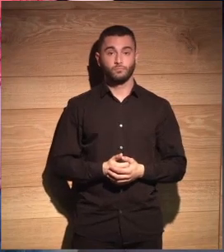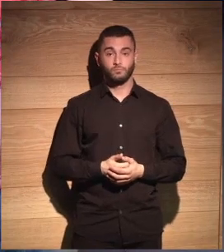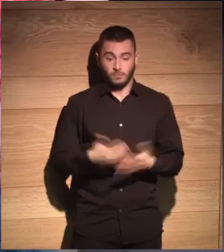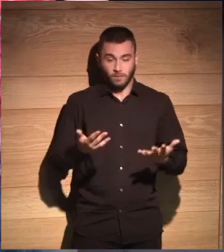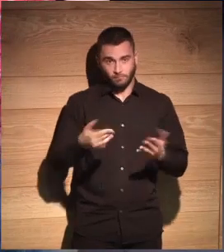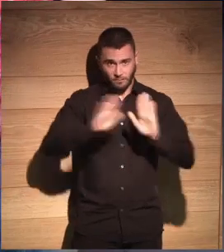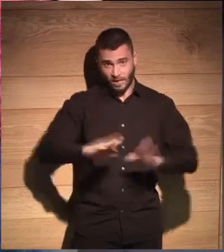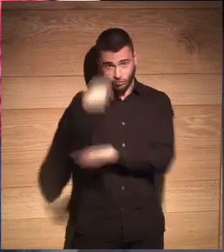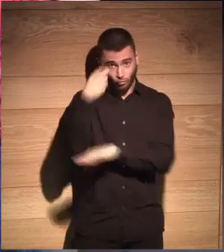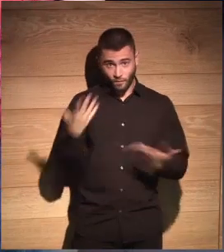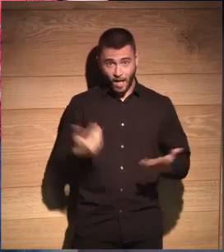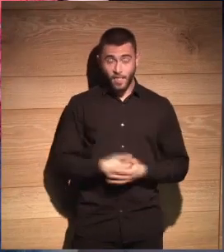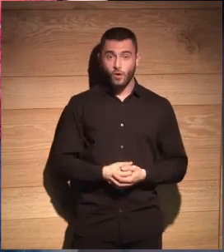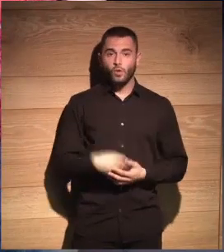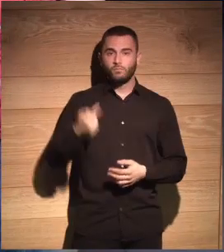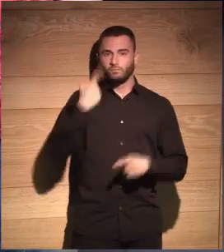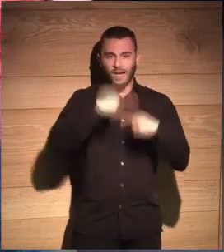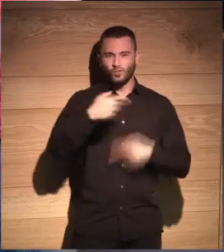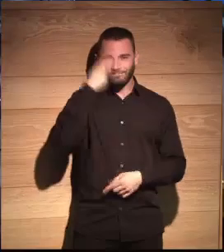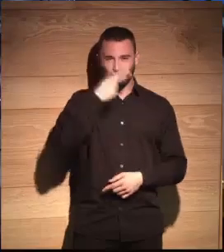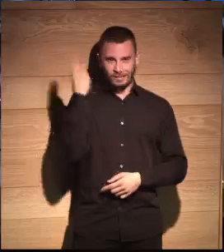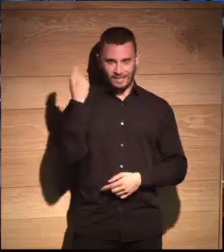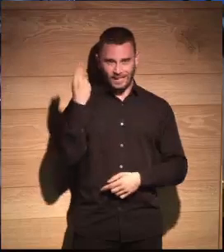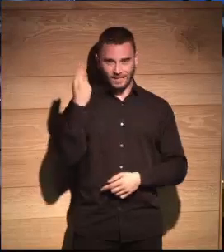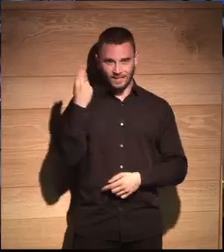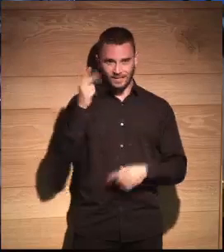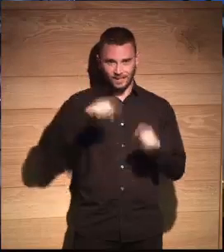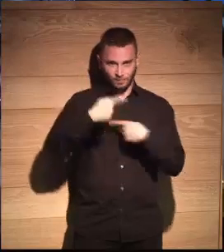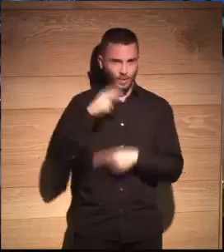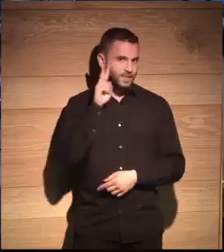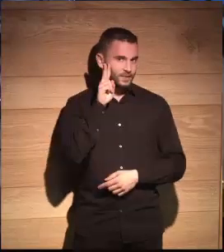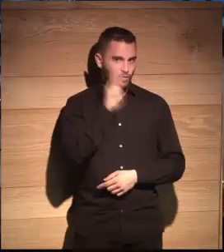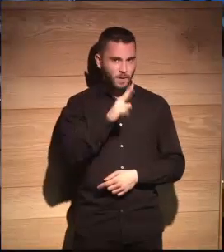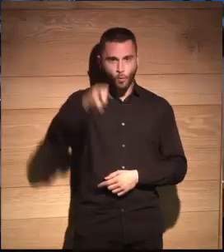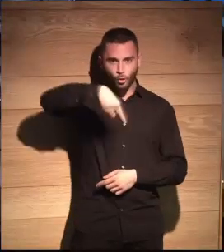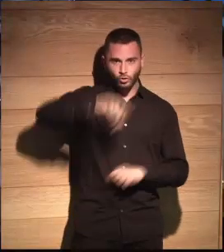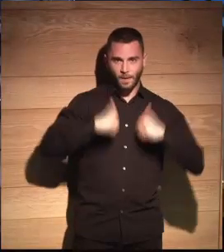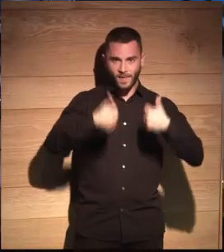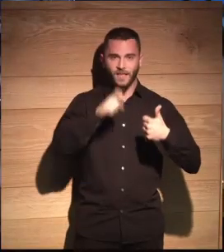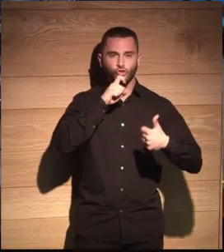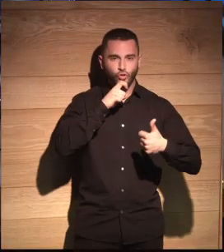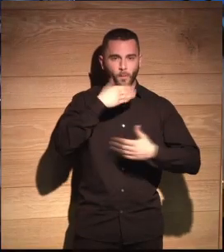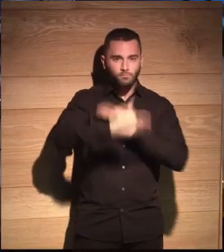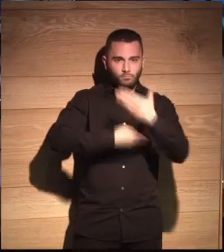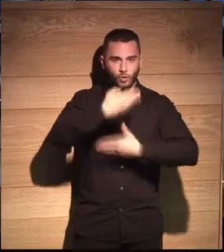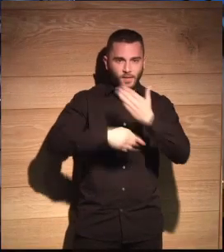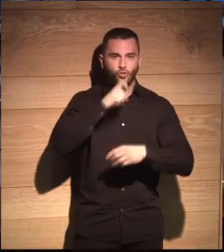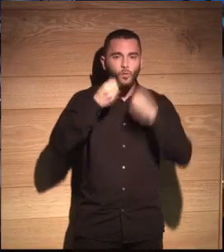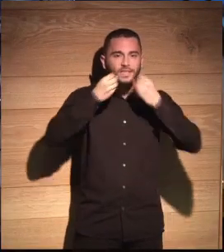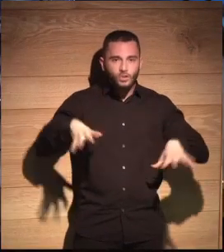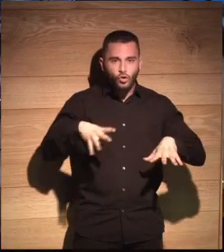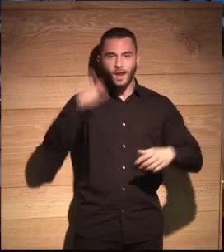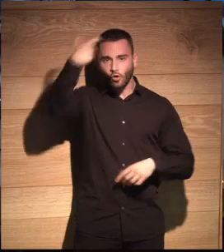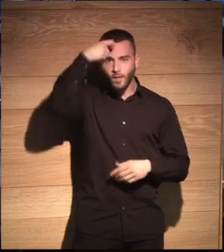donde han triunfado, digamos. Yo creo que una cosa muy interesante es ver, que ahora lo veremos con vosotros, de cómo empezáis vosotros a desarrollar la historia